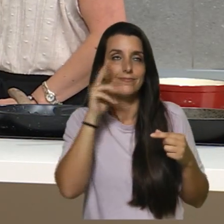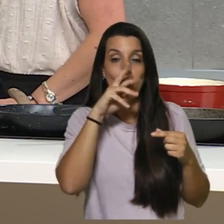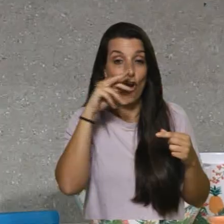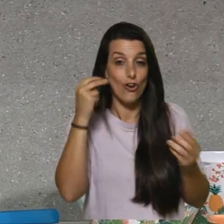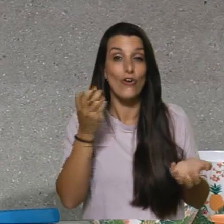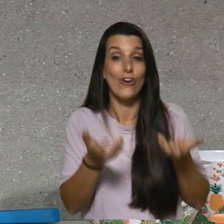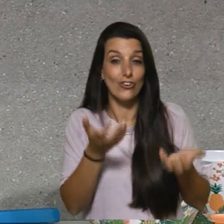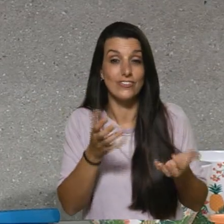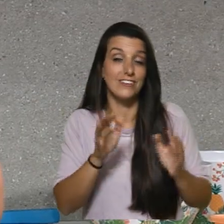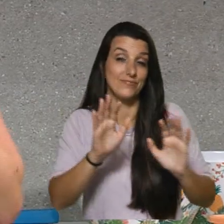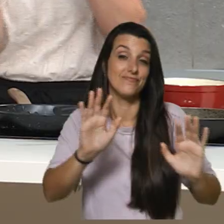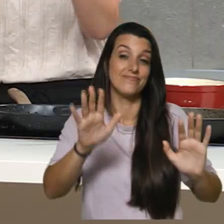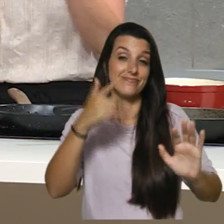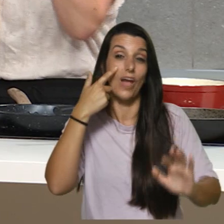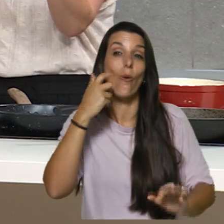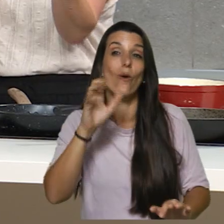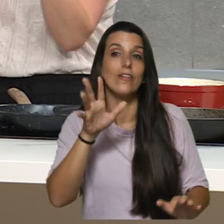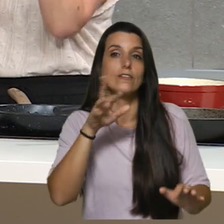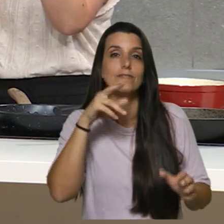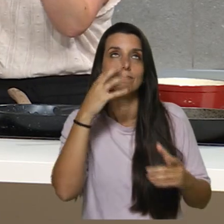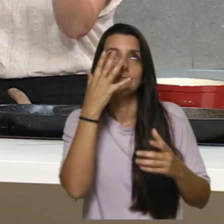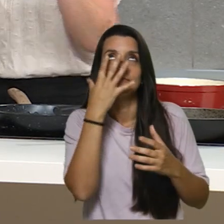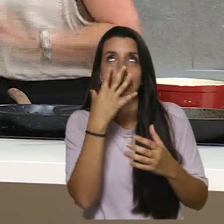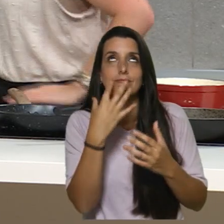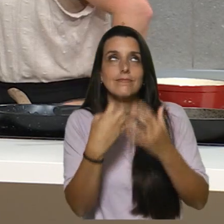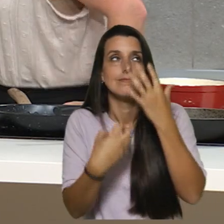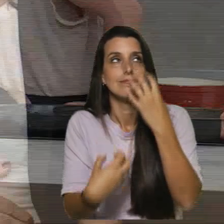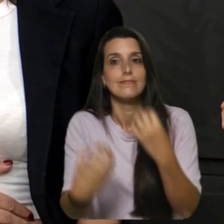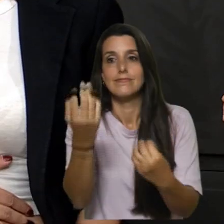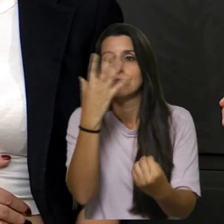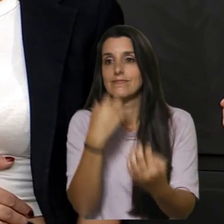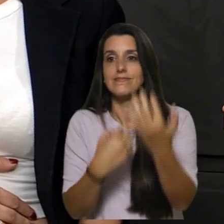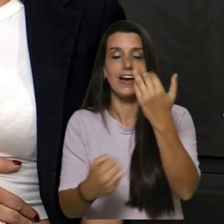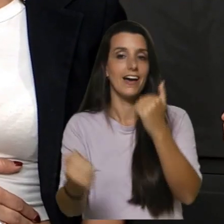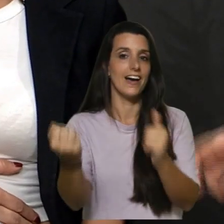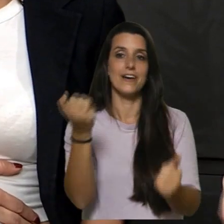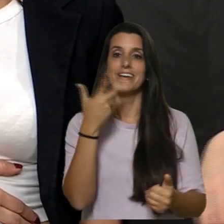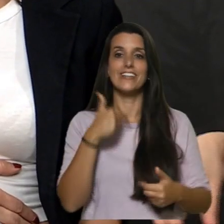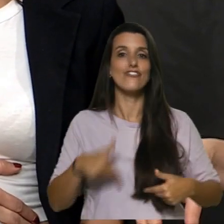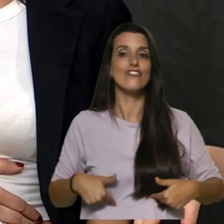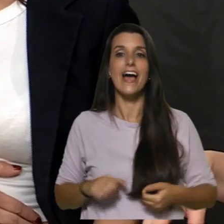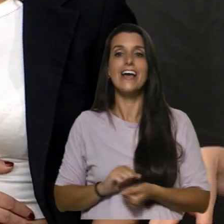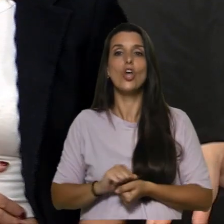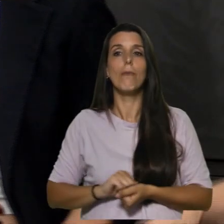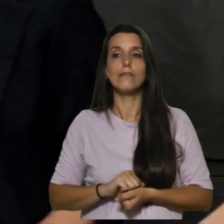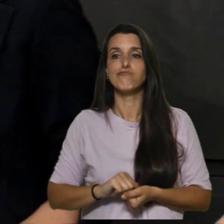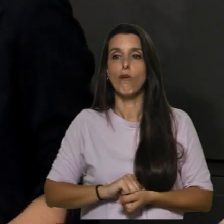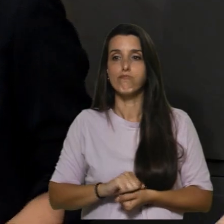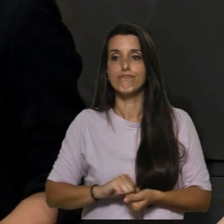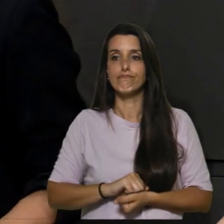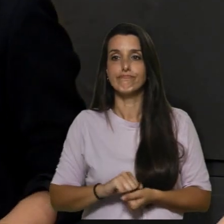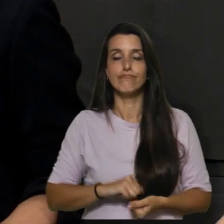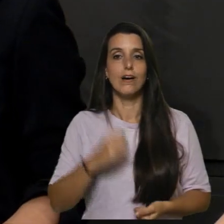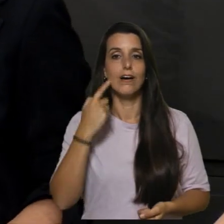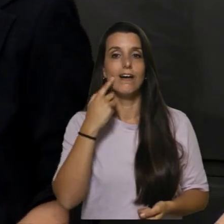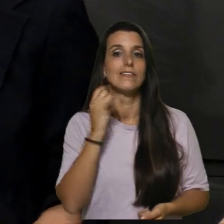vas cocinando? No, ya lo estamos sintiendo acá, Paula. Es como una cosa que te atrae así. No, ya se me hace ruido las tripitas. Ah, qué lindo esto. Riquísimo